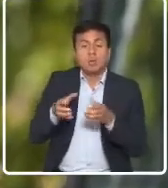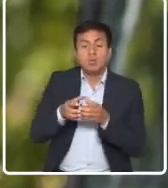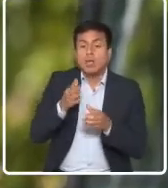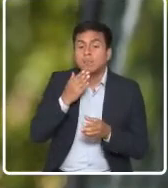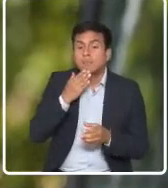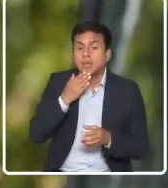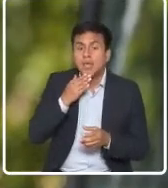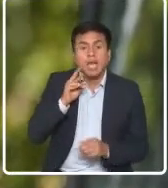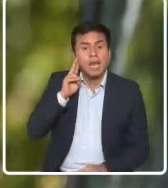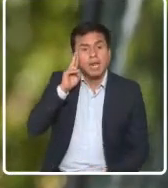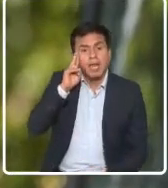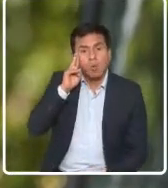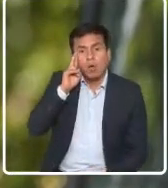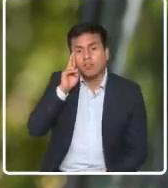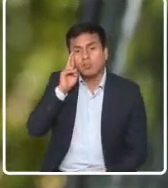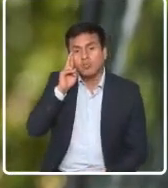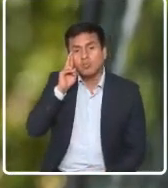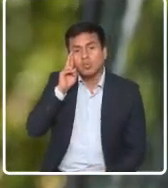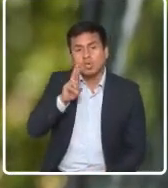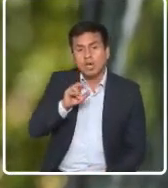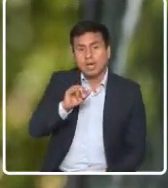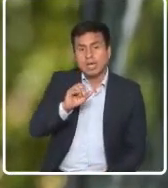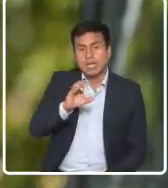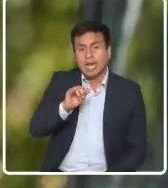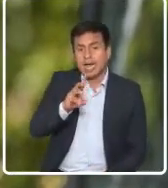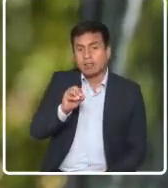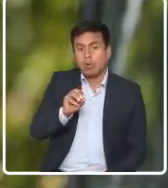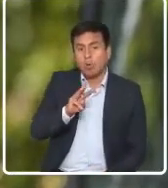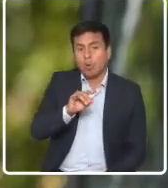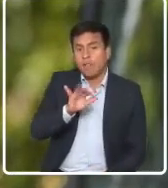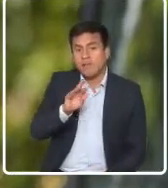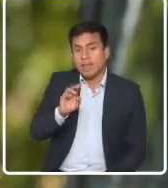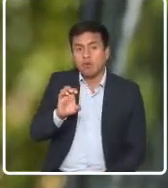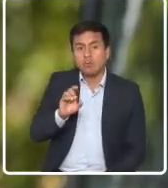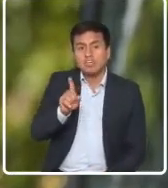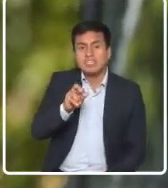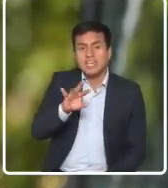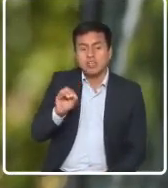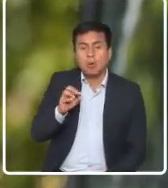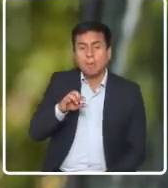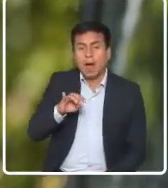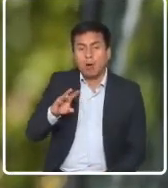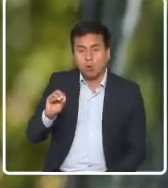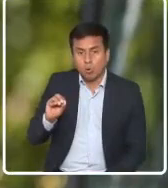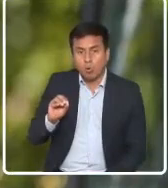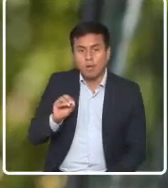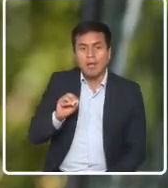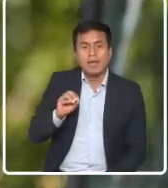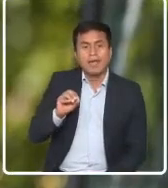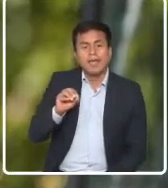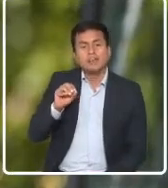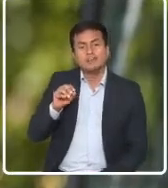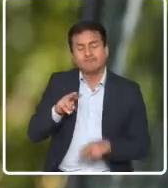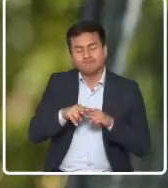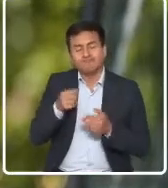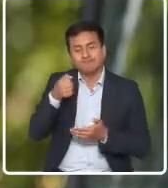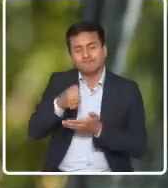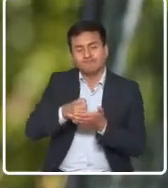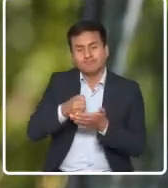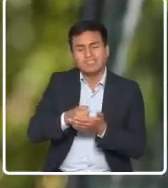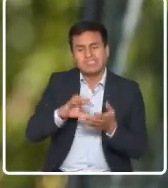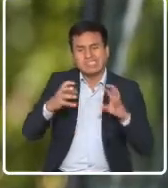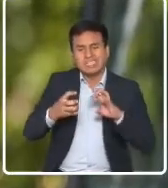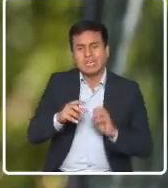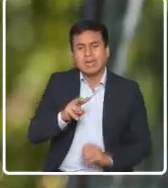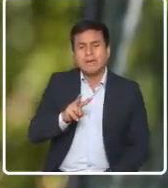están también nuestros recuerdos con Ricardo, Wilfredo, Sergio y Paulo, mártires de la tragedia de